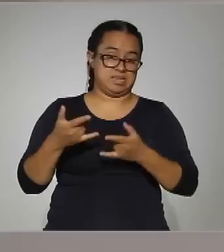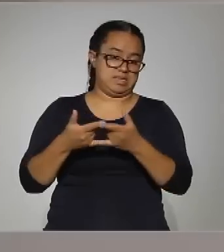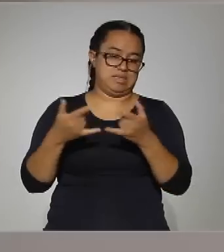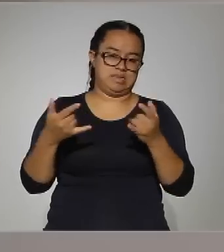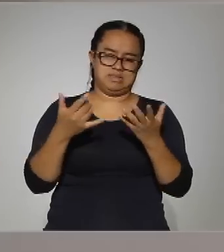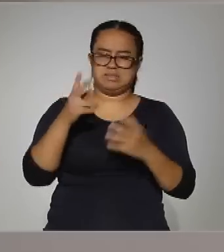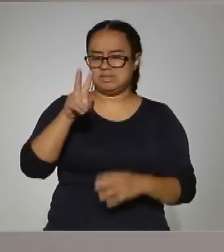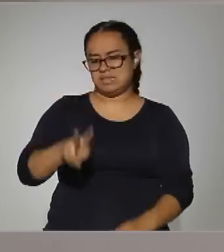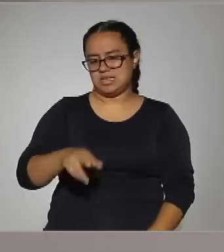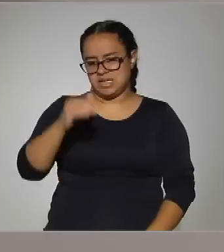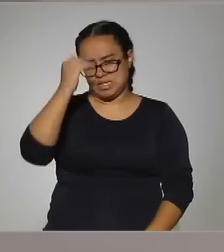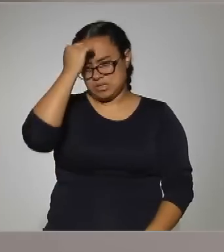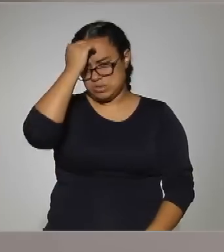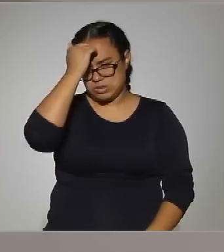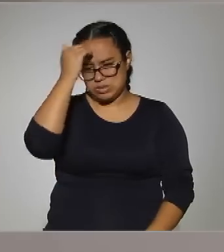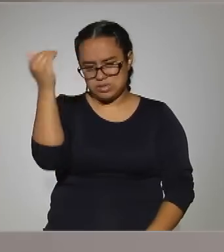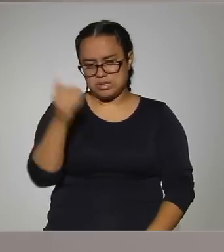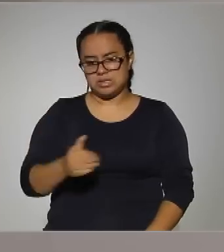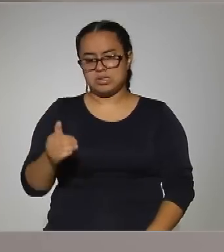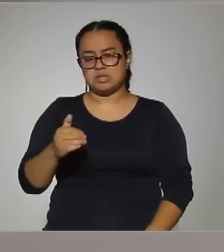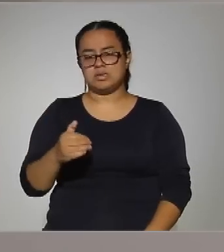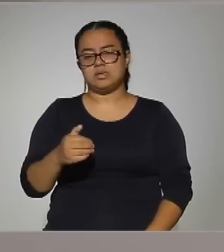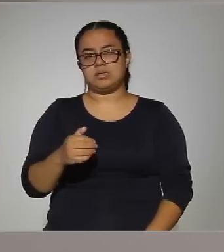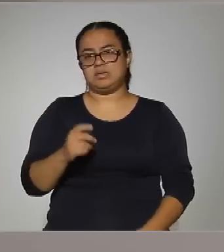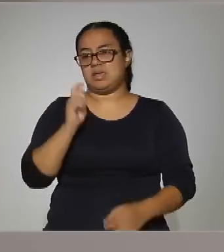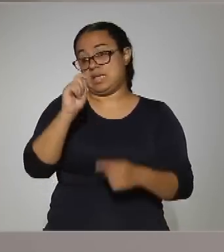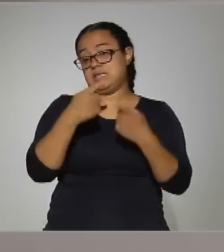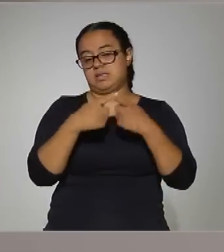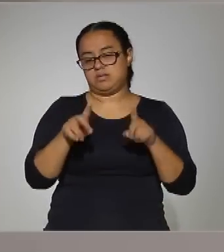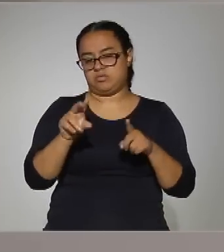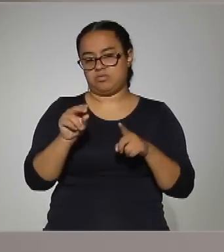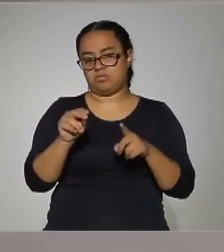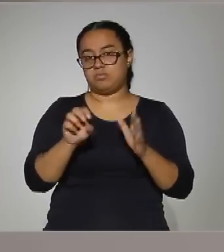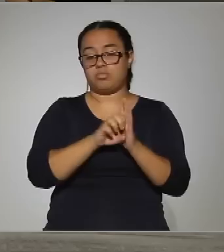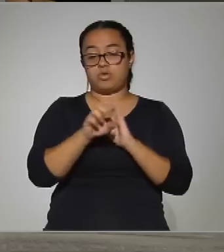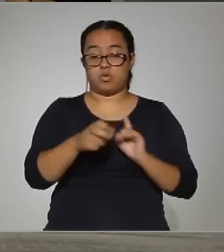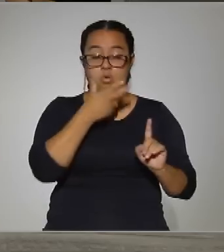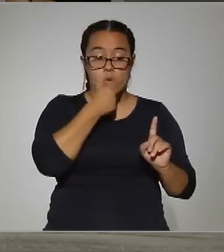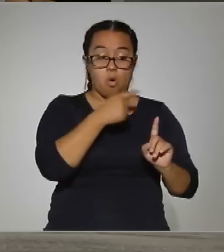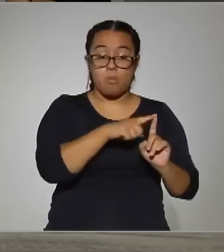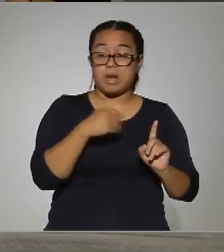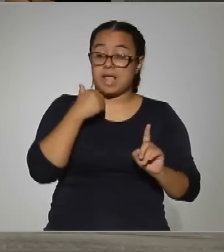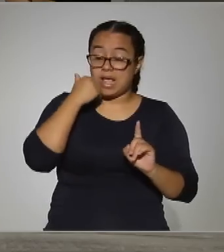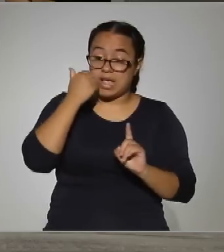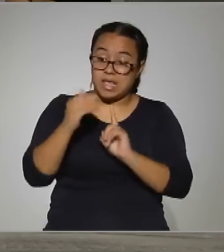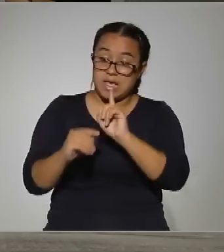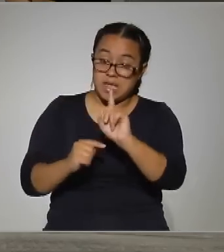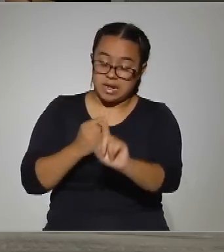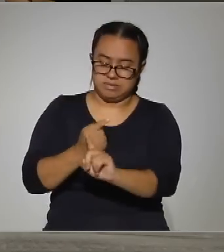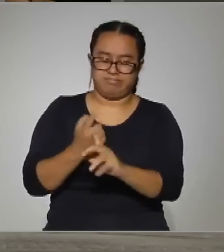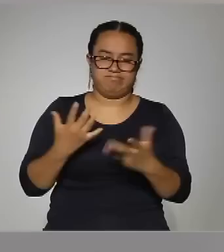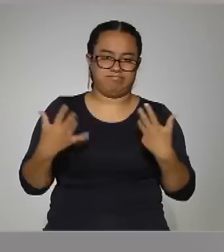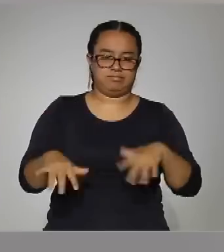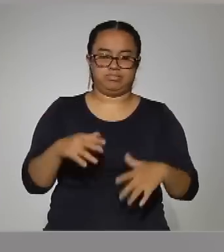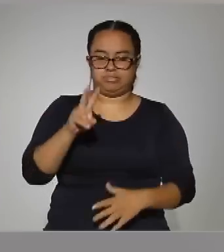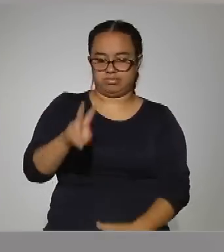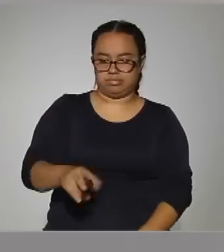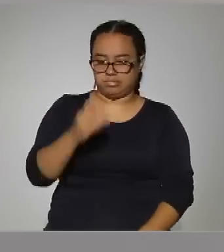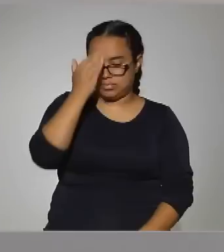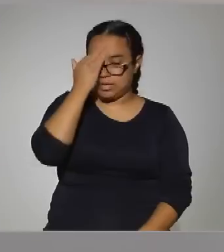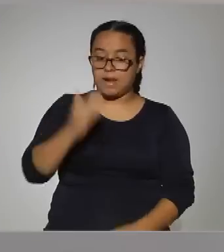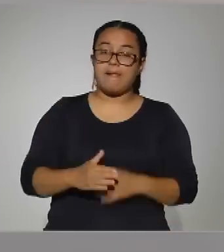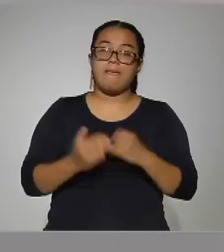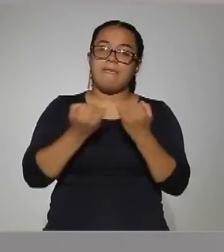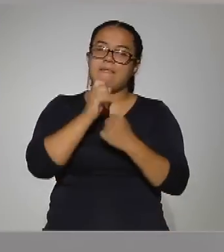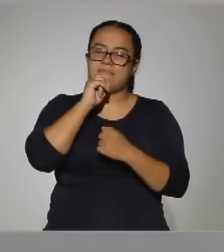¿no? Terrible, eso no podemos decir diferente, o sea, que un hombre haya tratado de abusar de ella es terrible. Oye, Cris, nada más quería